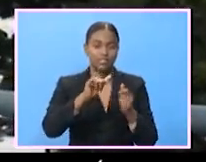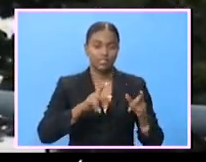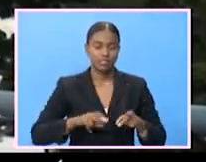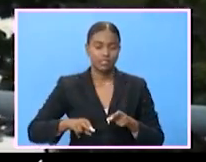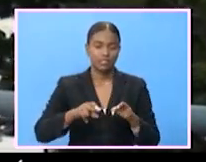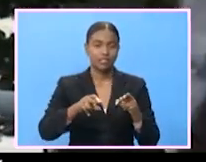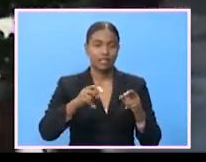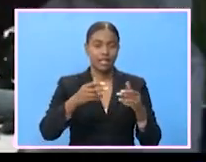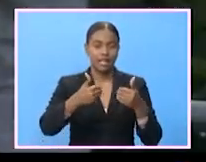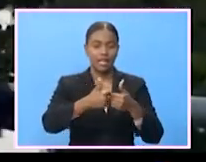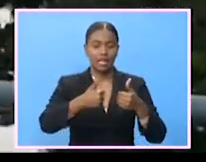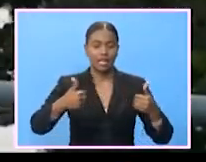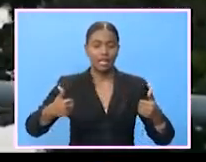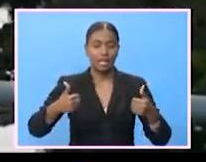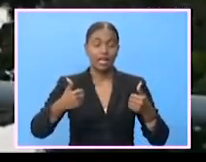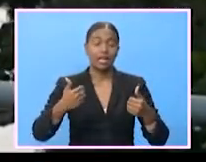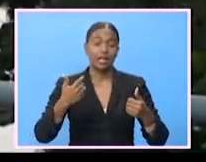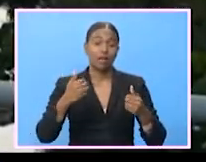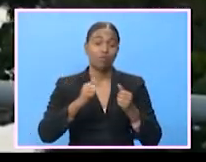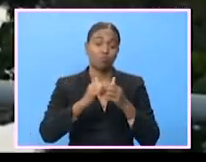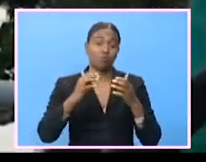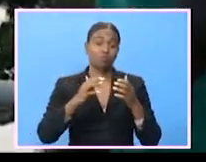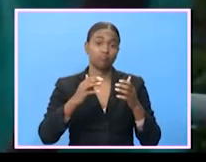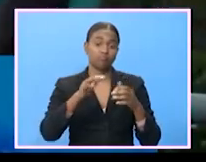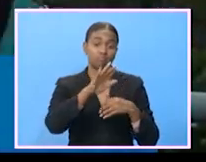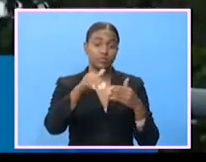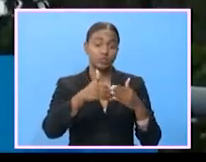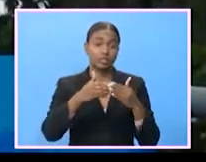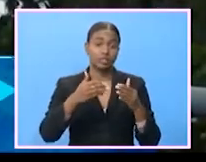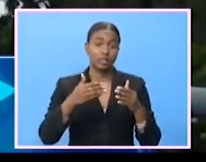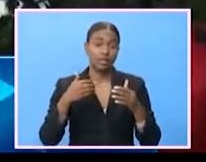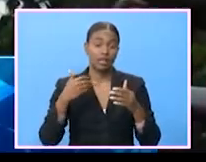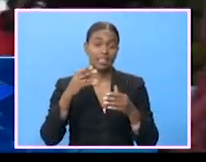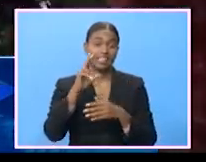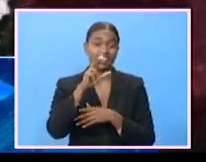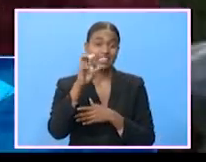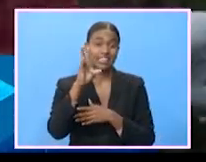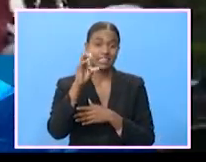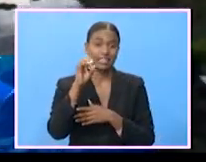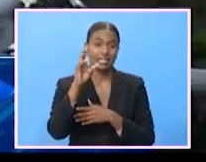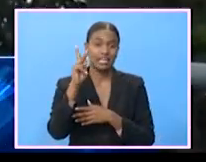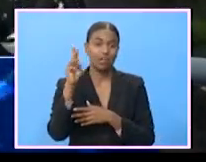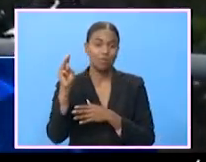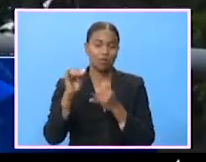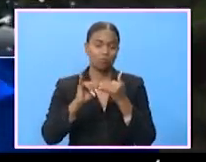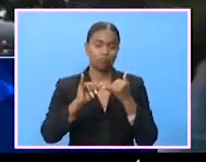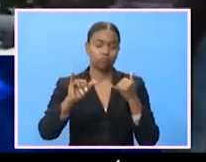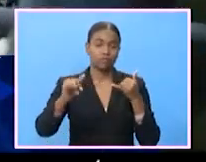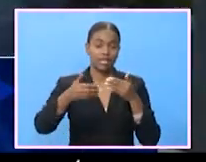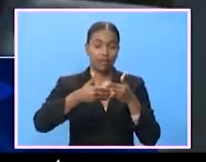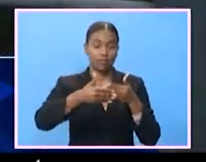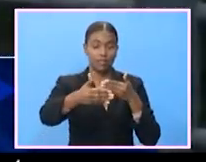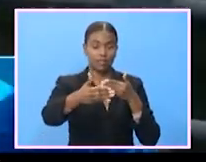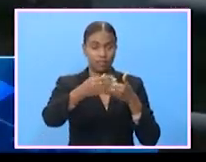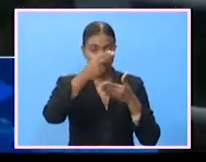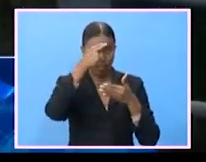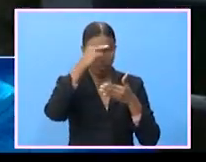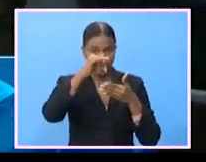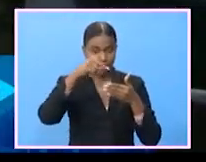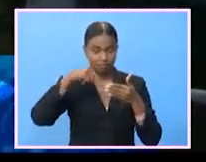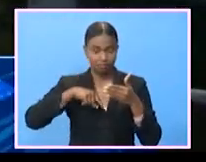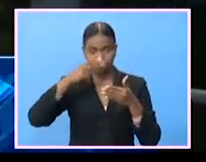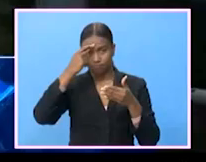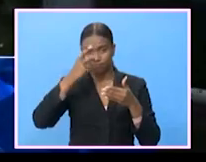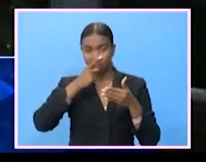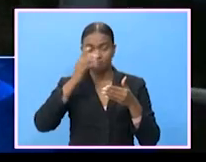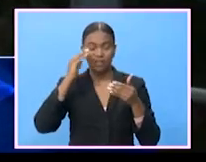que es la línea divisoria, al menos durante una gran parte de todo el trayecto de los 370 kilómetros que nos dividen de Haití, y en donde pues ya saben que se